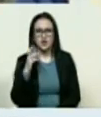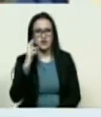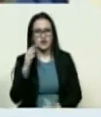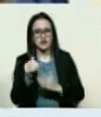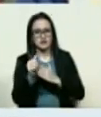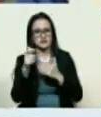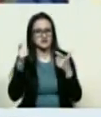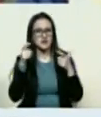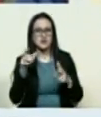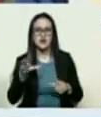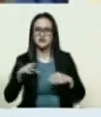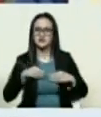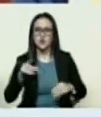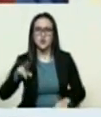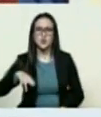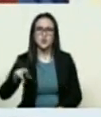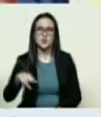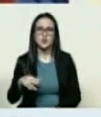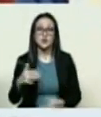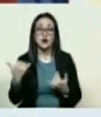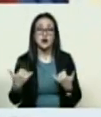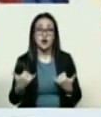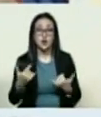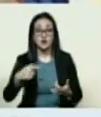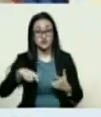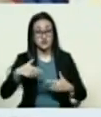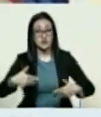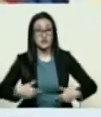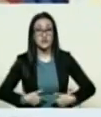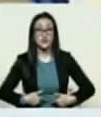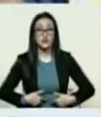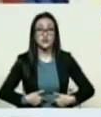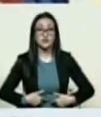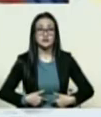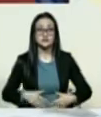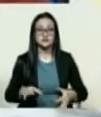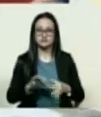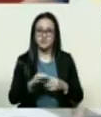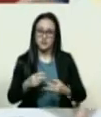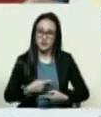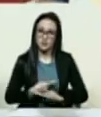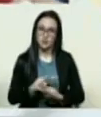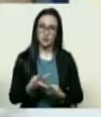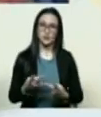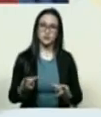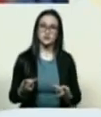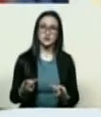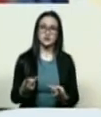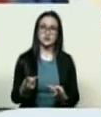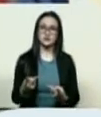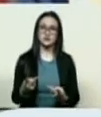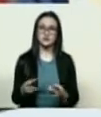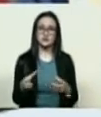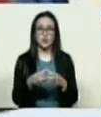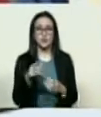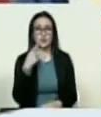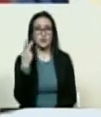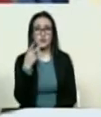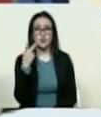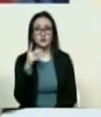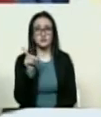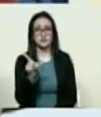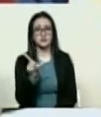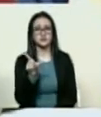liderazgo del comandante Hugo Chávez. Hoy nosotros hacemos esfuerzos y unimos voluntades para que nuestro partido, el Partido Socialista Unido de